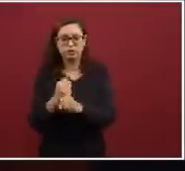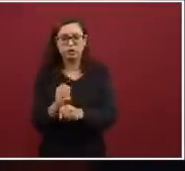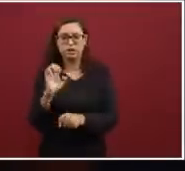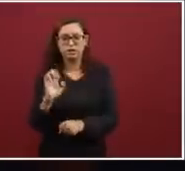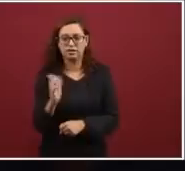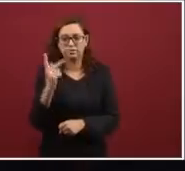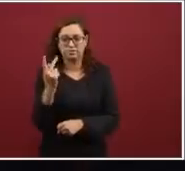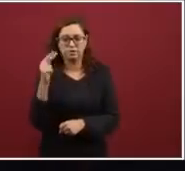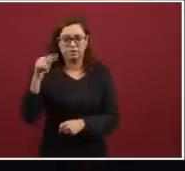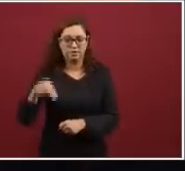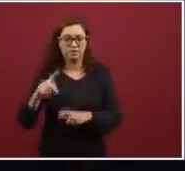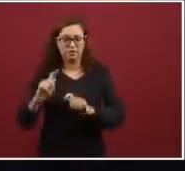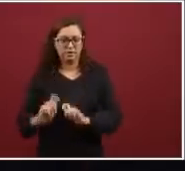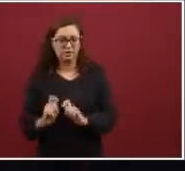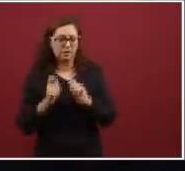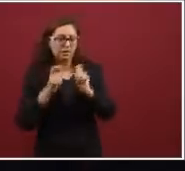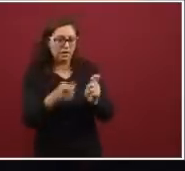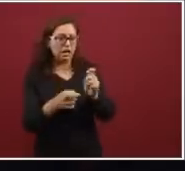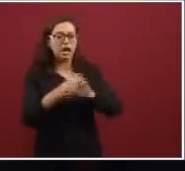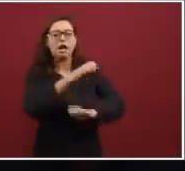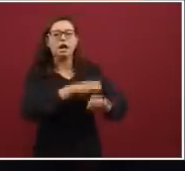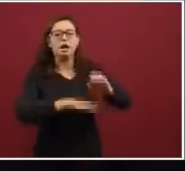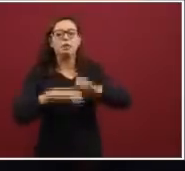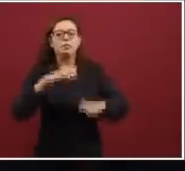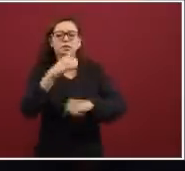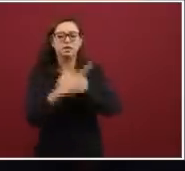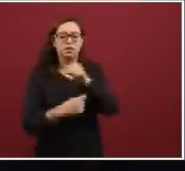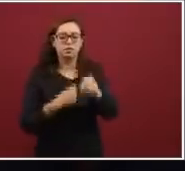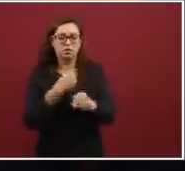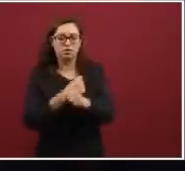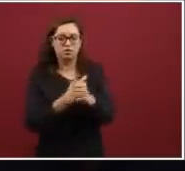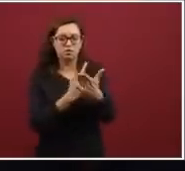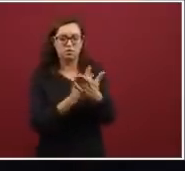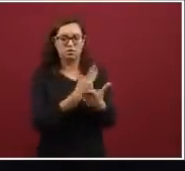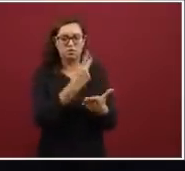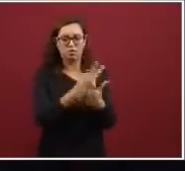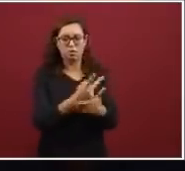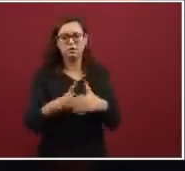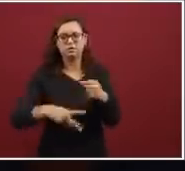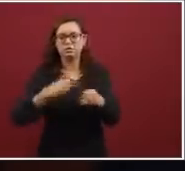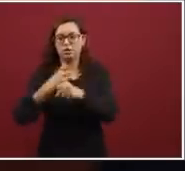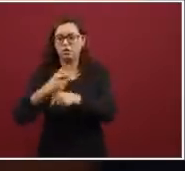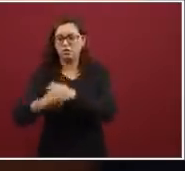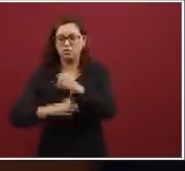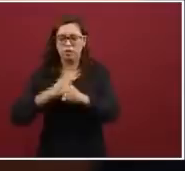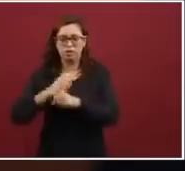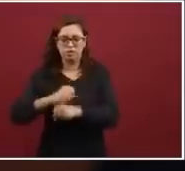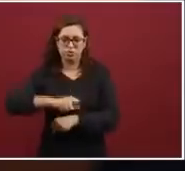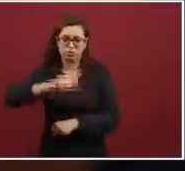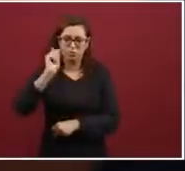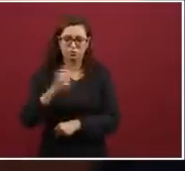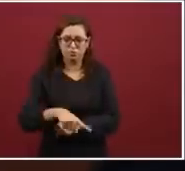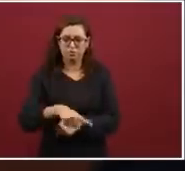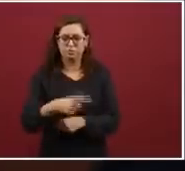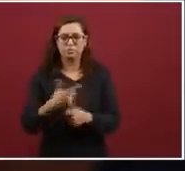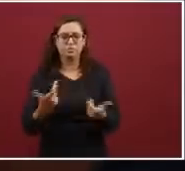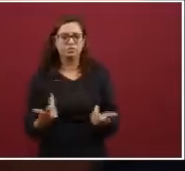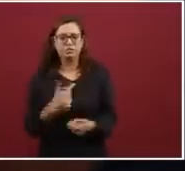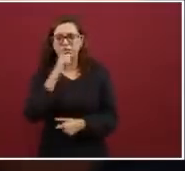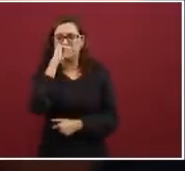nombró el empresario del año, el segundo año también, sin mediar ninguna